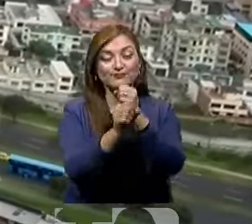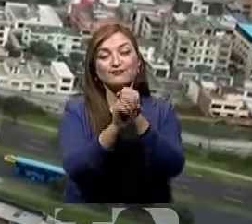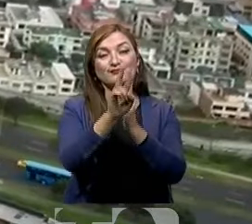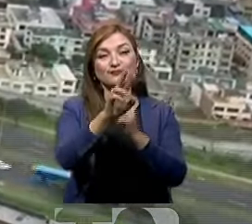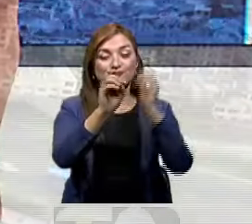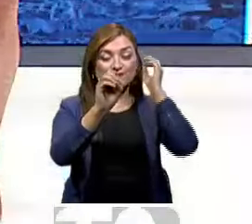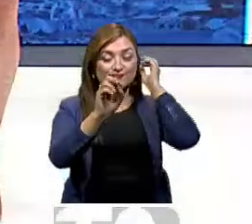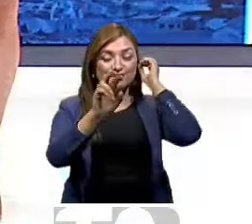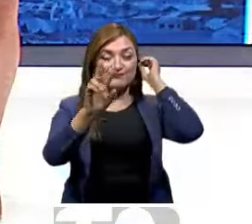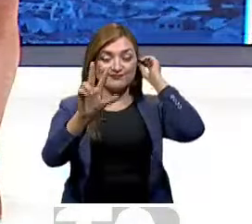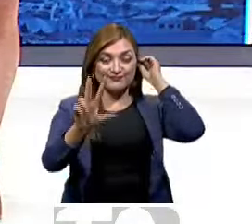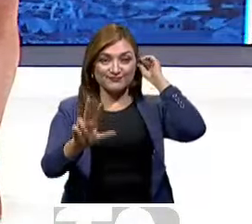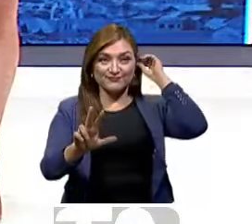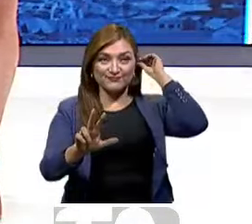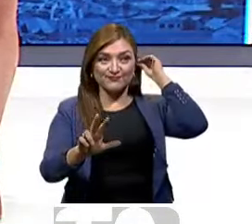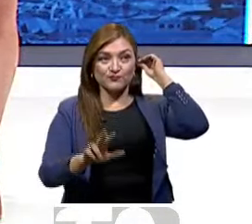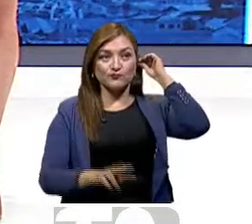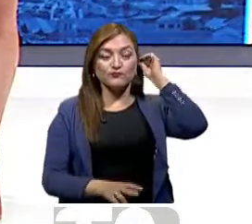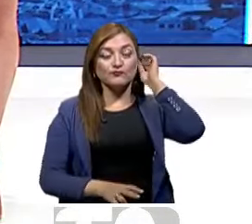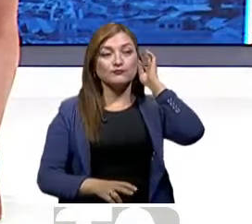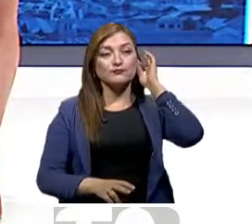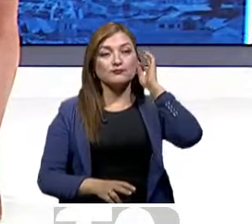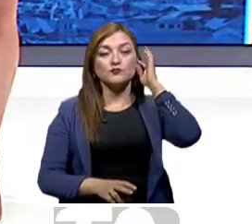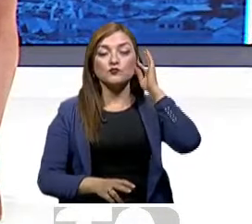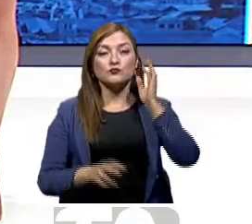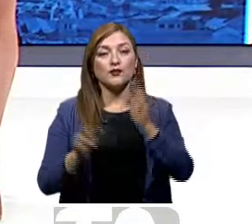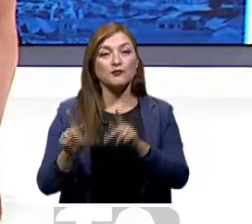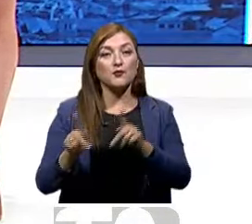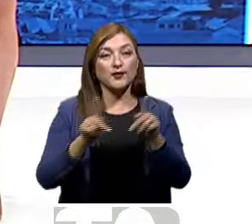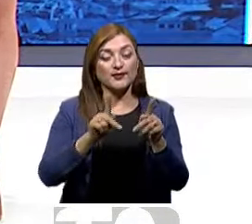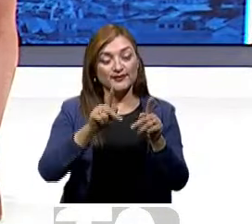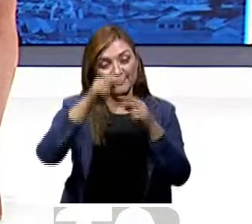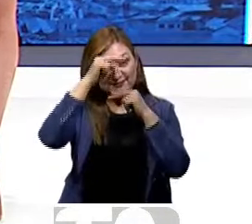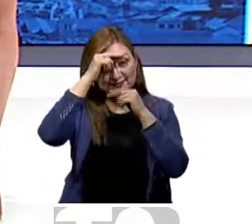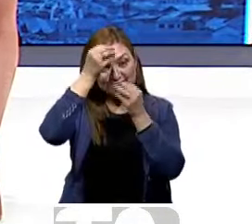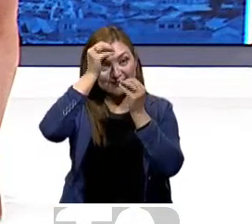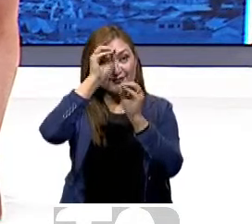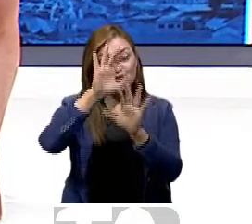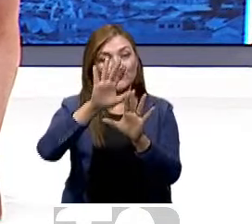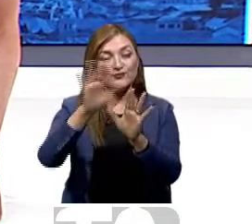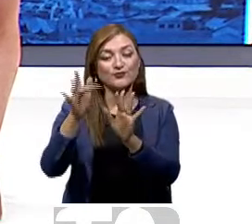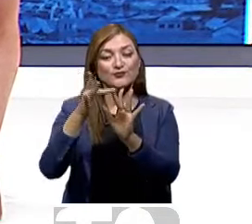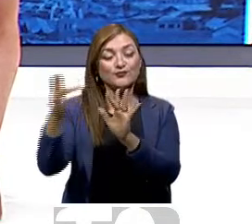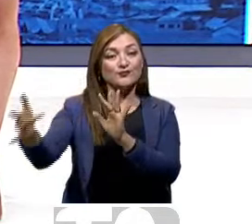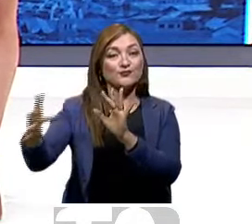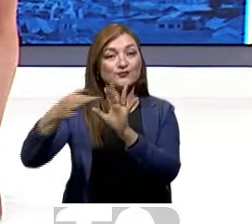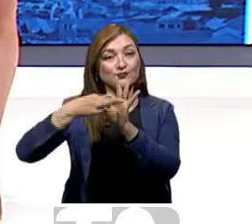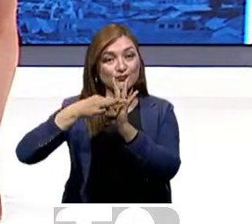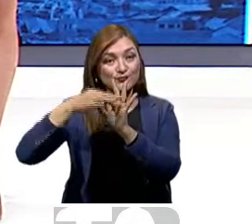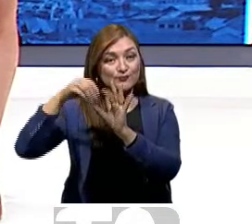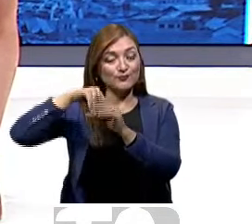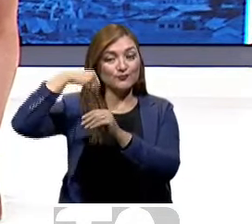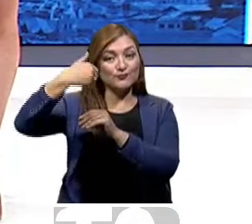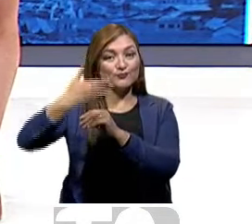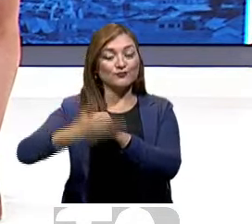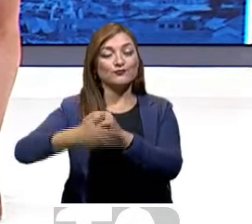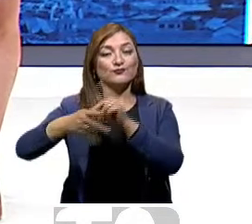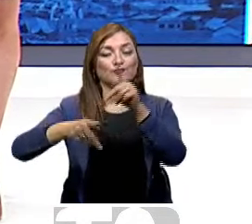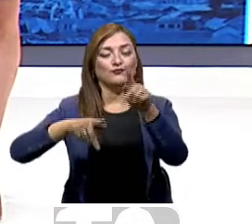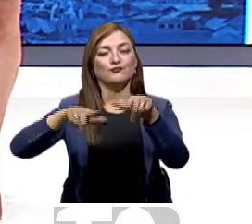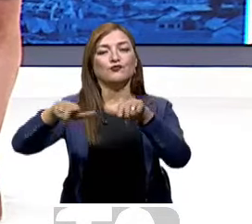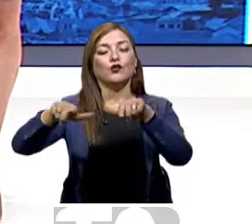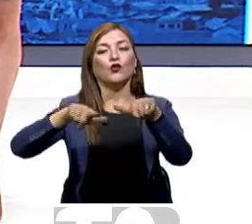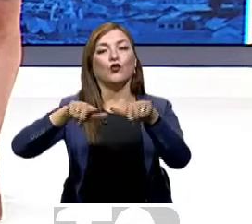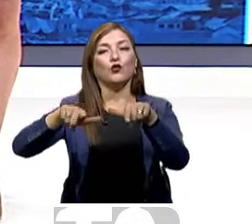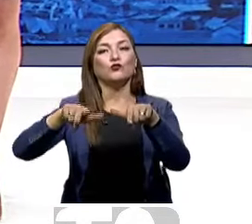A contarles todo lo que acontece hasta este momento. Y vamos a iniciar hoy desde exteriores. Así es, porque los moradores del sector de Ponciano,